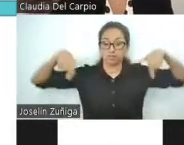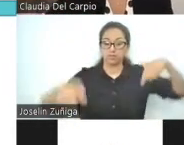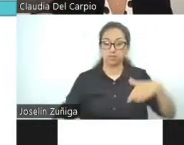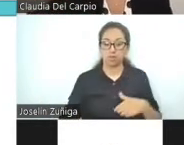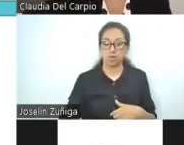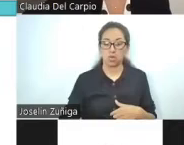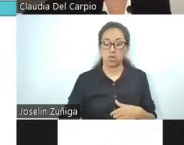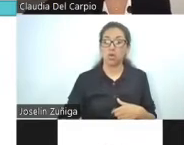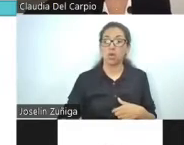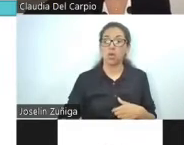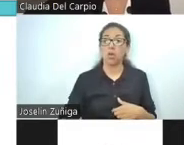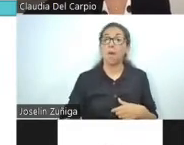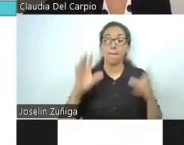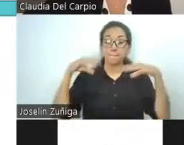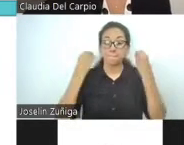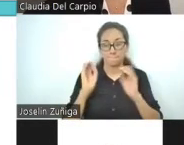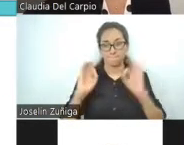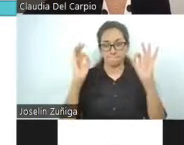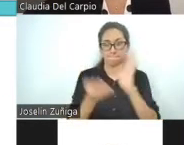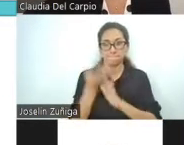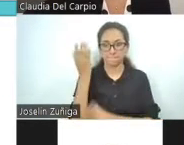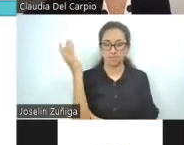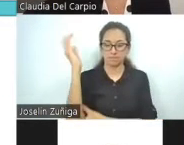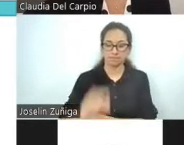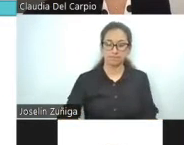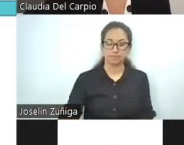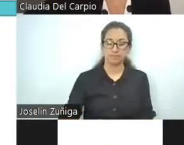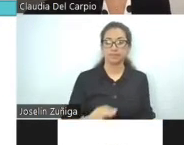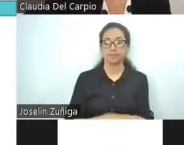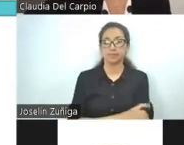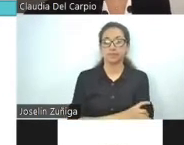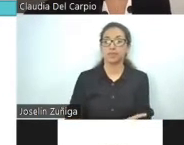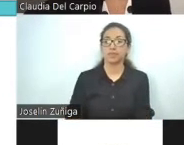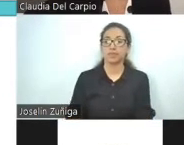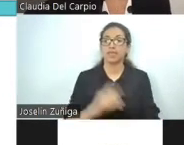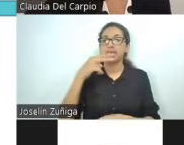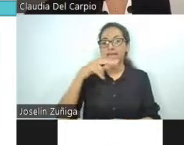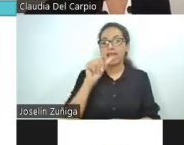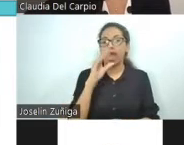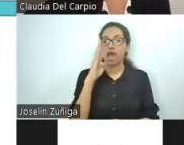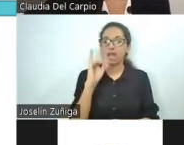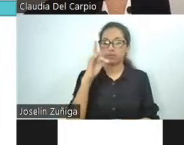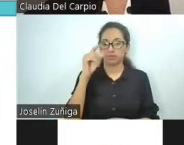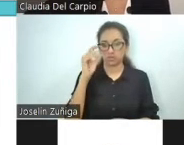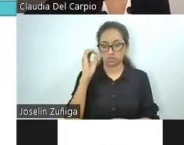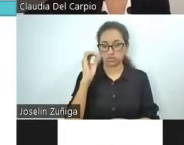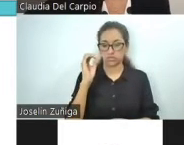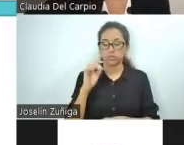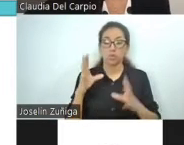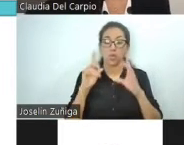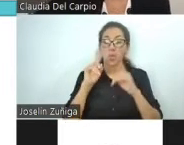te puede irritar más esa zona. Y finalmente en la higiene íntima vamos a hablar de hábitos. Como les decía, un hábito